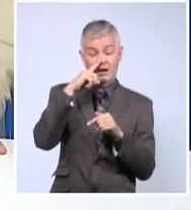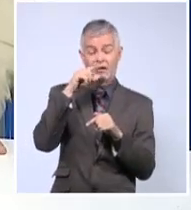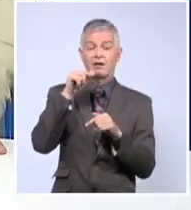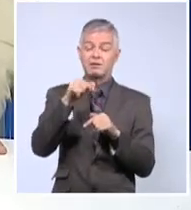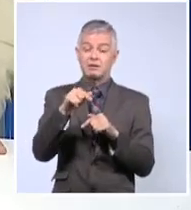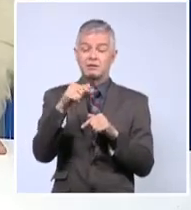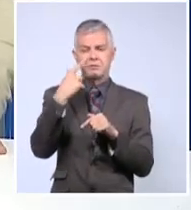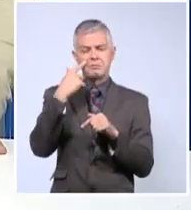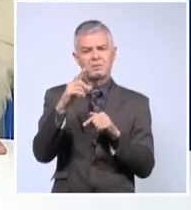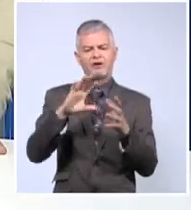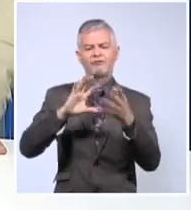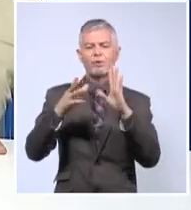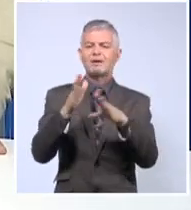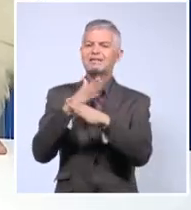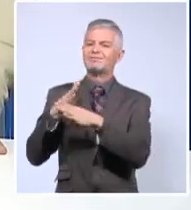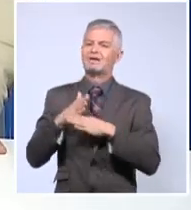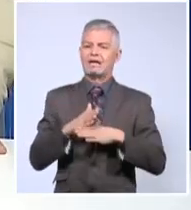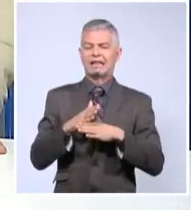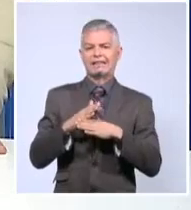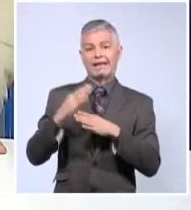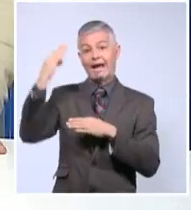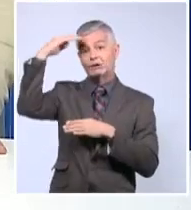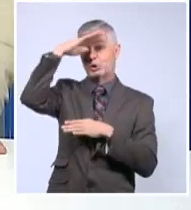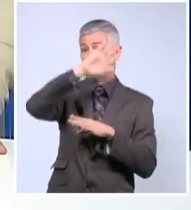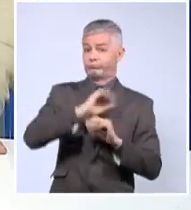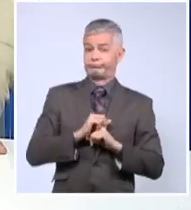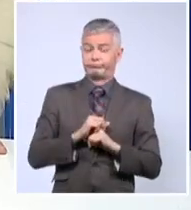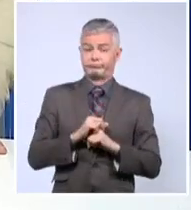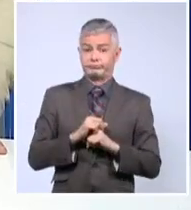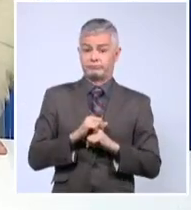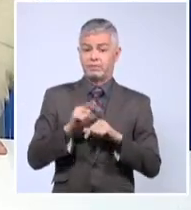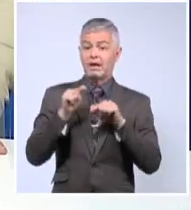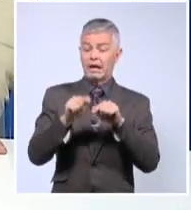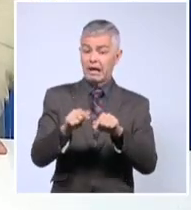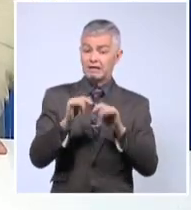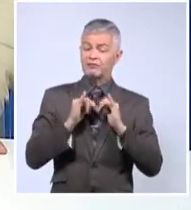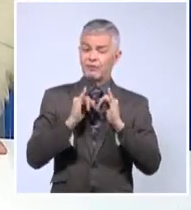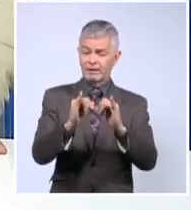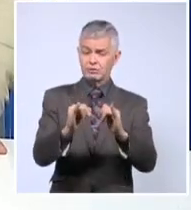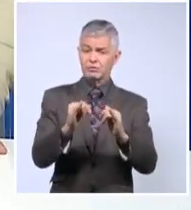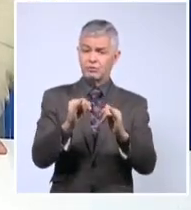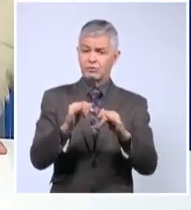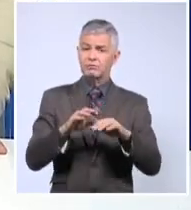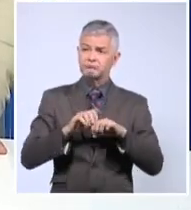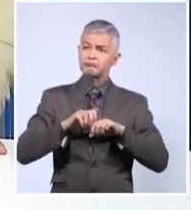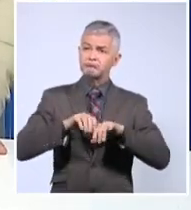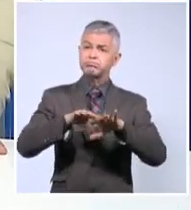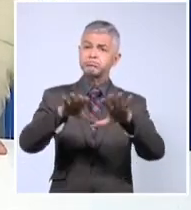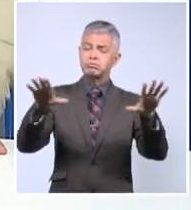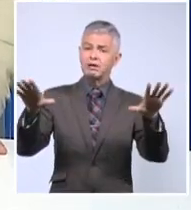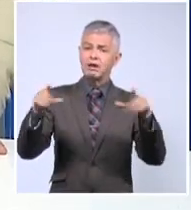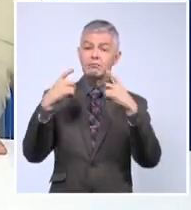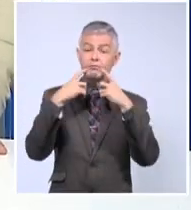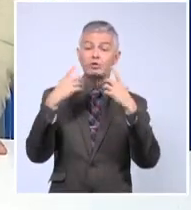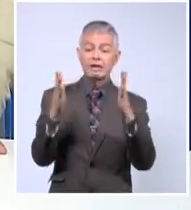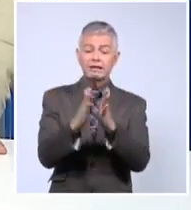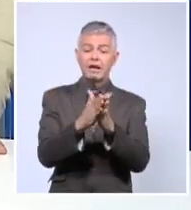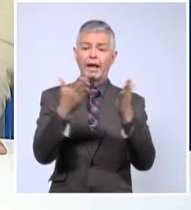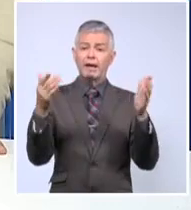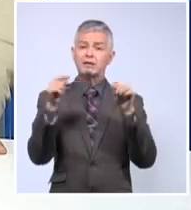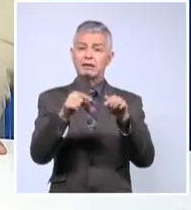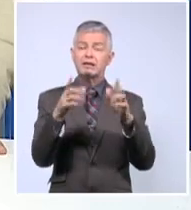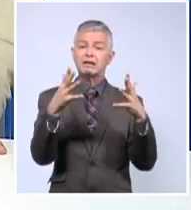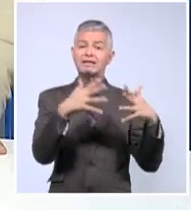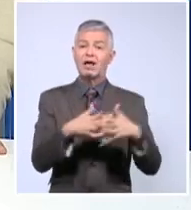tono respecto a Donald Trump. Pero mientras esta noticia trascendía, un importante medio estadounidense, Bloomberg, daba